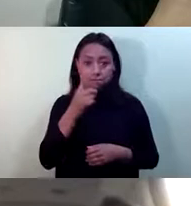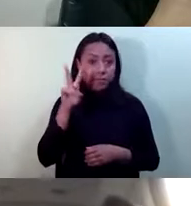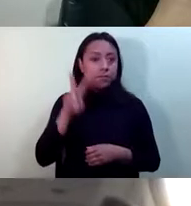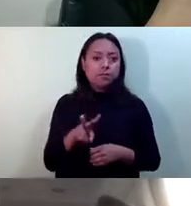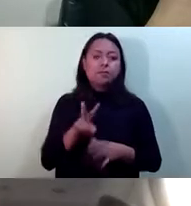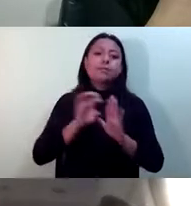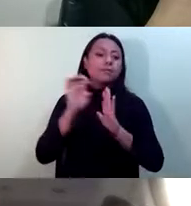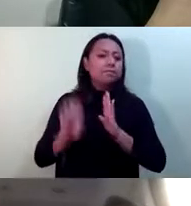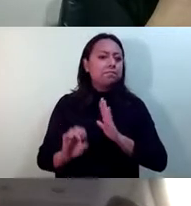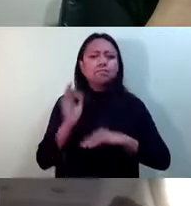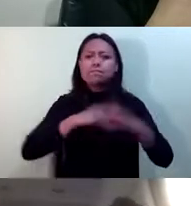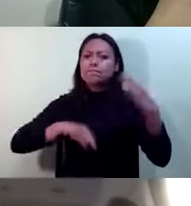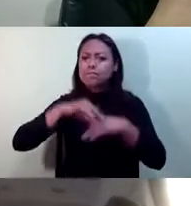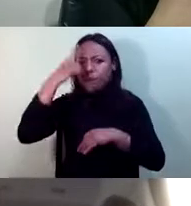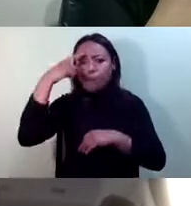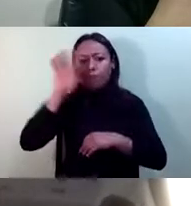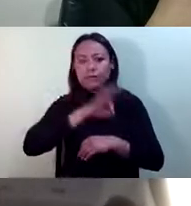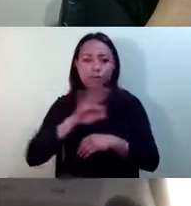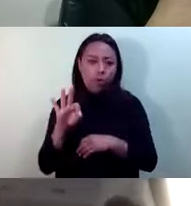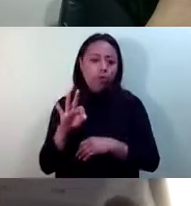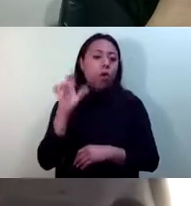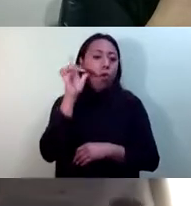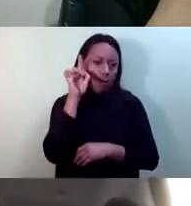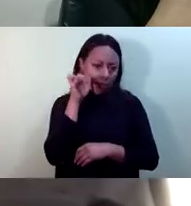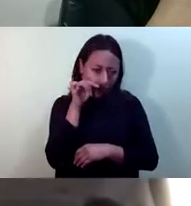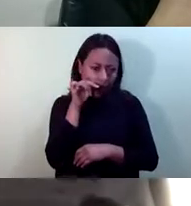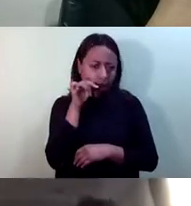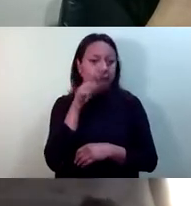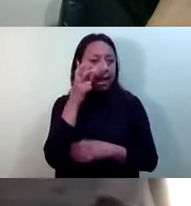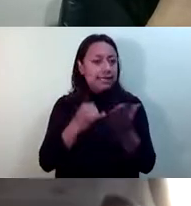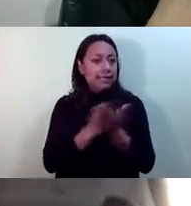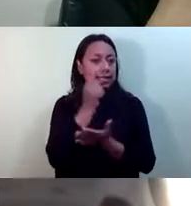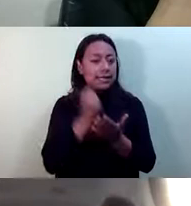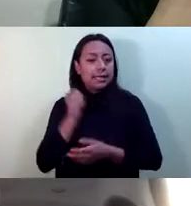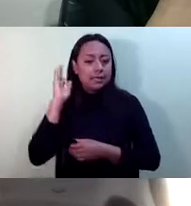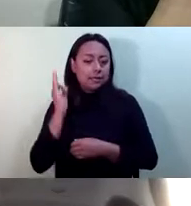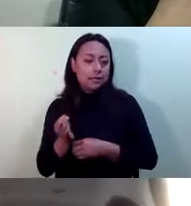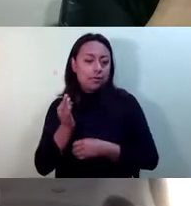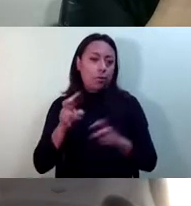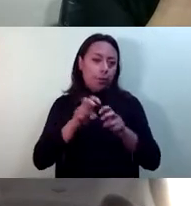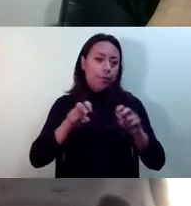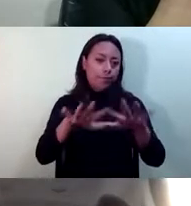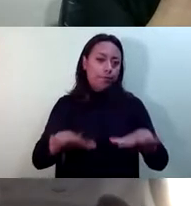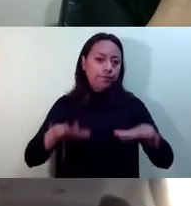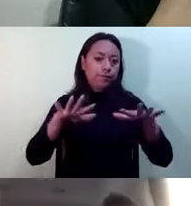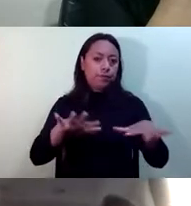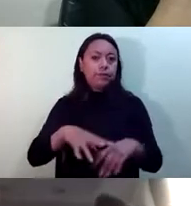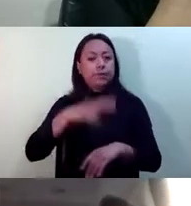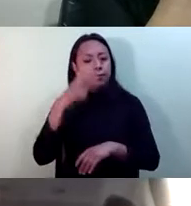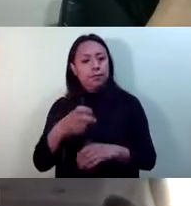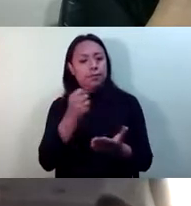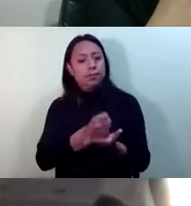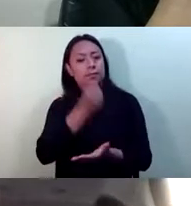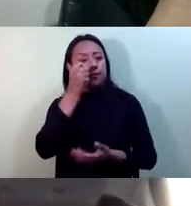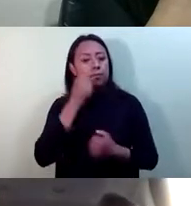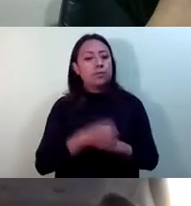Se aprueba el día de mañana este dictamen por el Pleno del Congreso y al autorizar esto, entonces